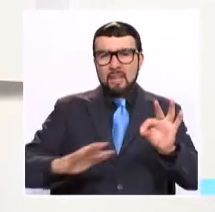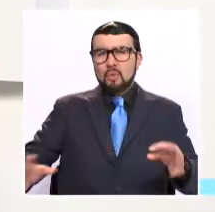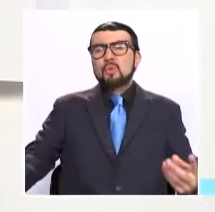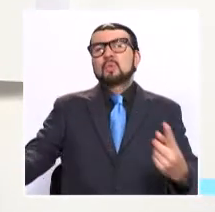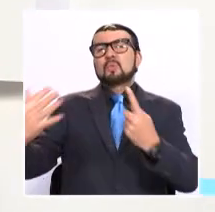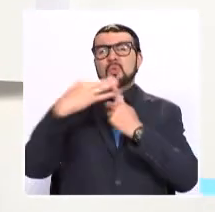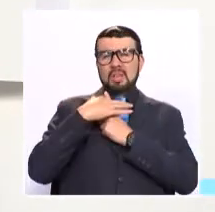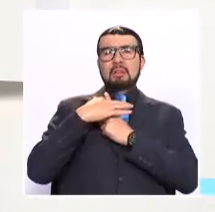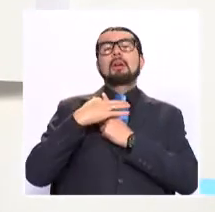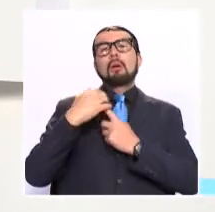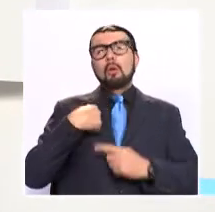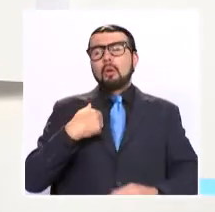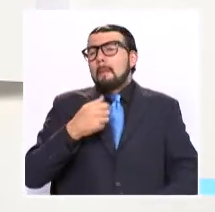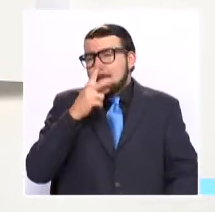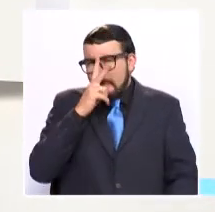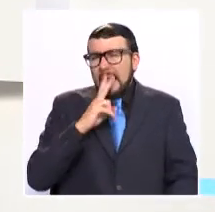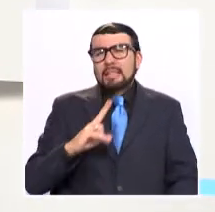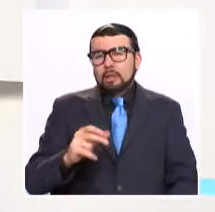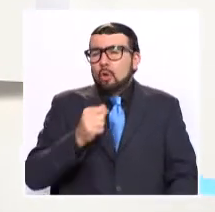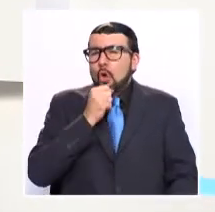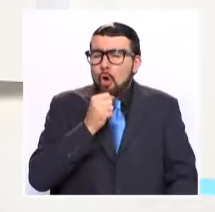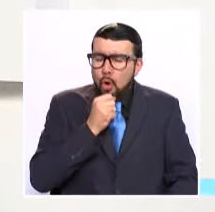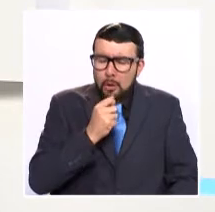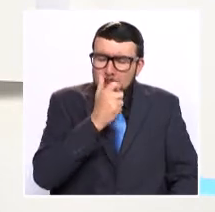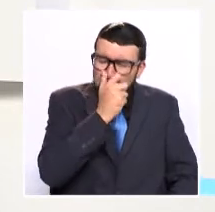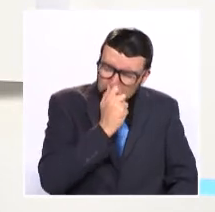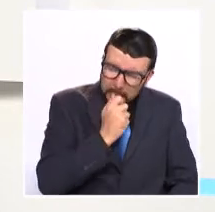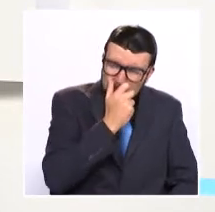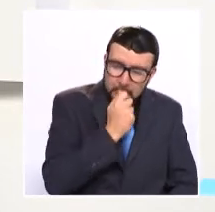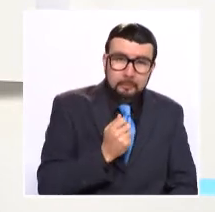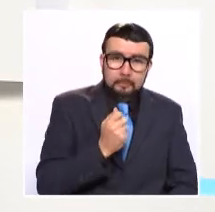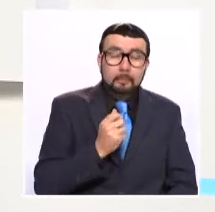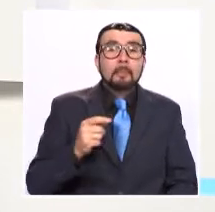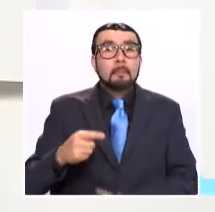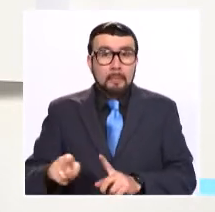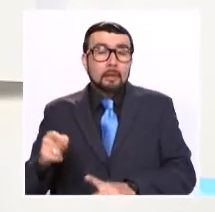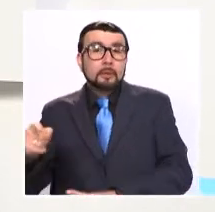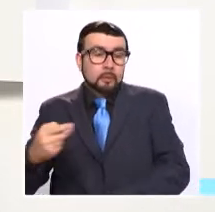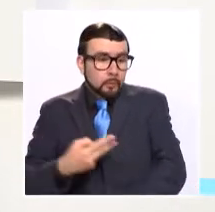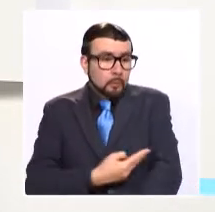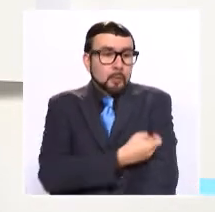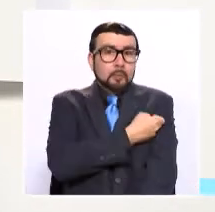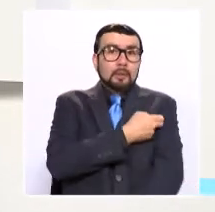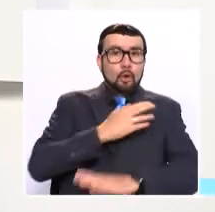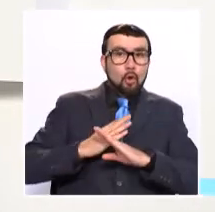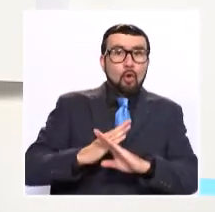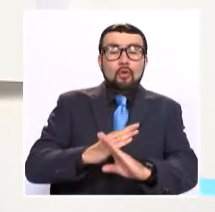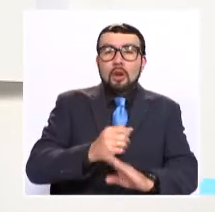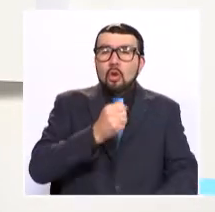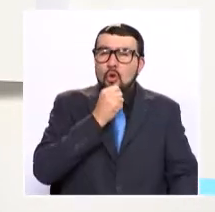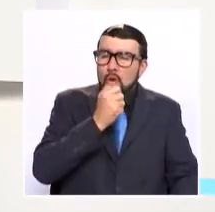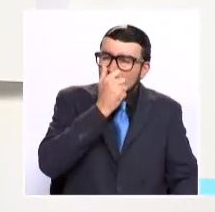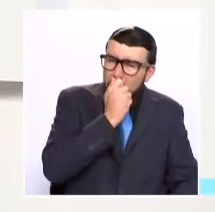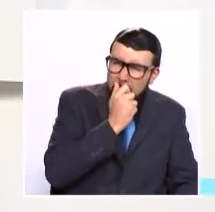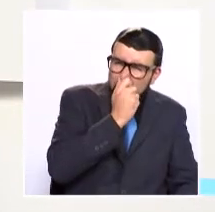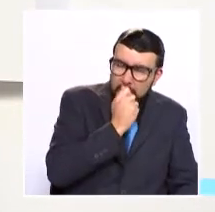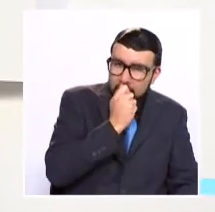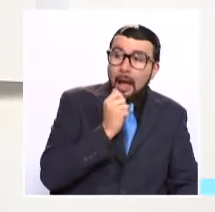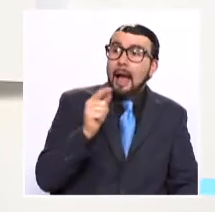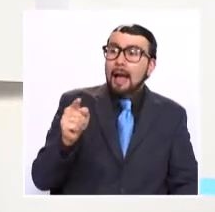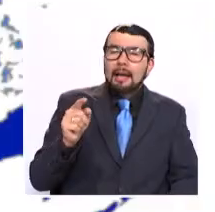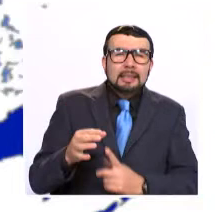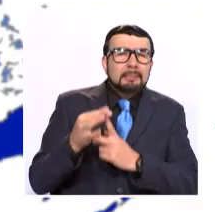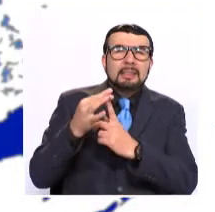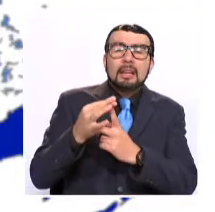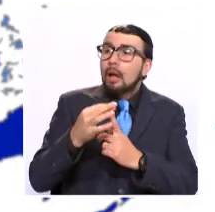enfermedades como la gripa o parecidos a la gripa. Entonces, la influenza y la vacuna va dirigida propiamente contra la